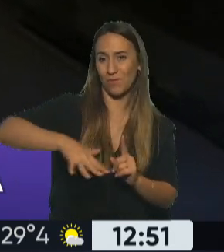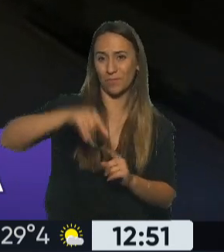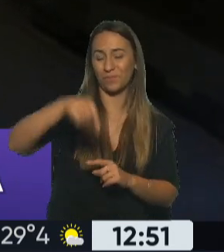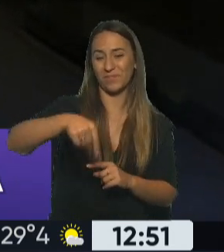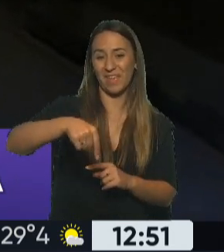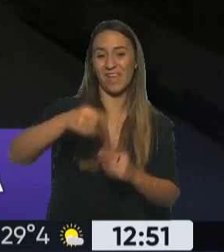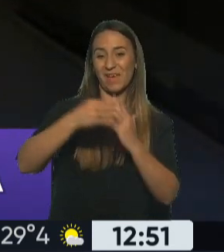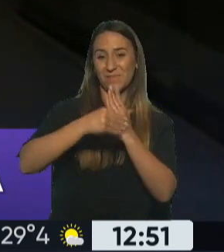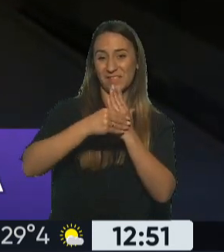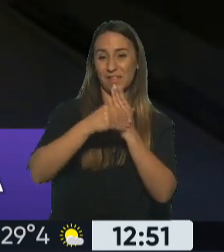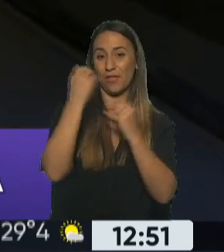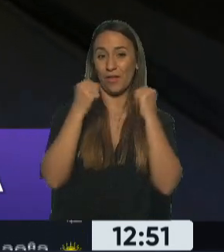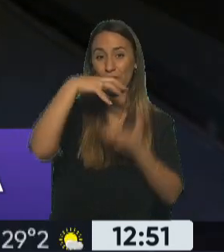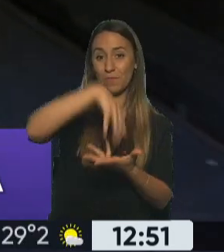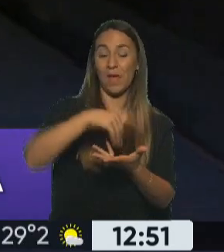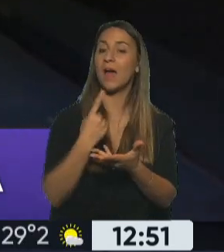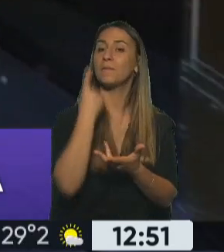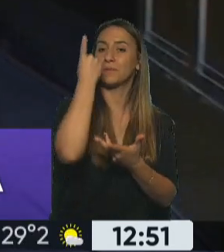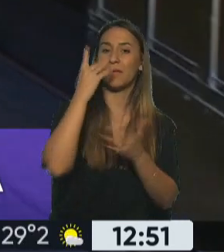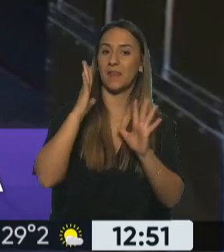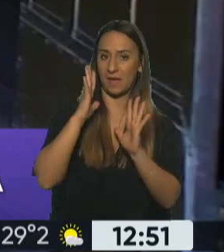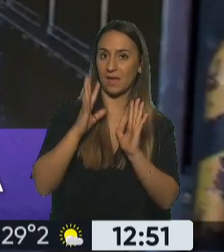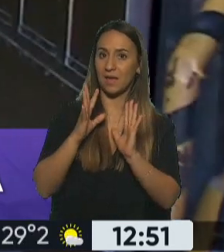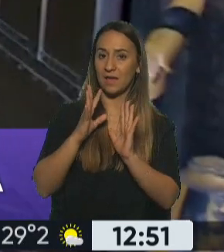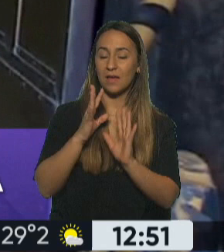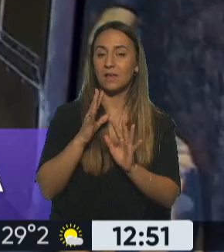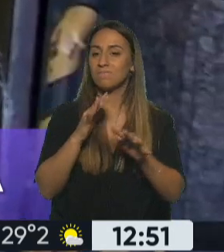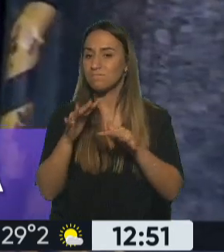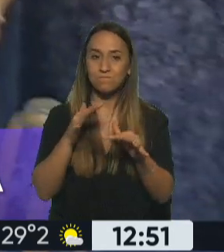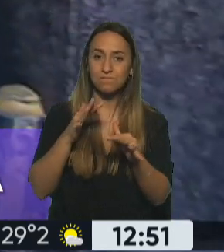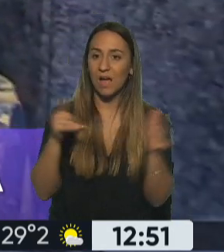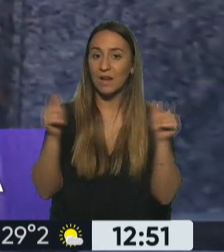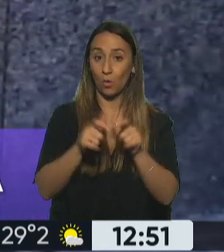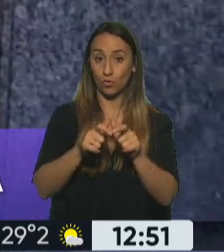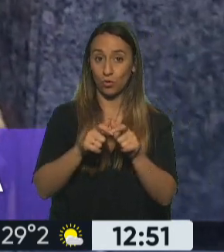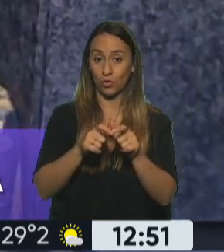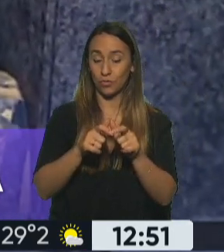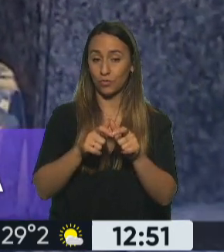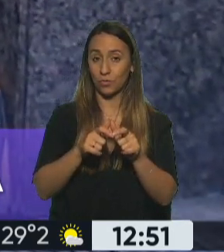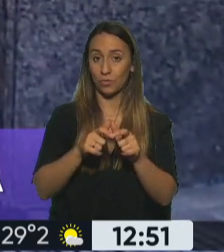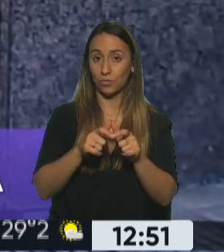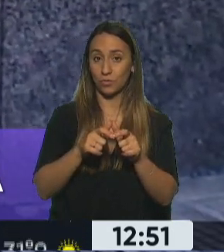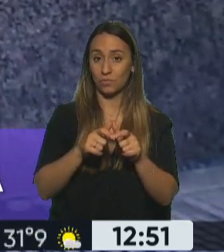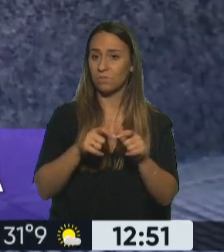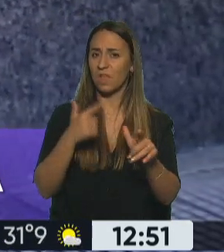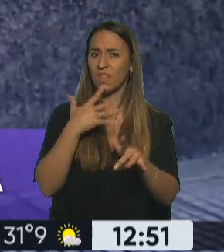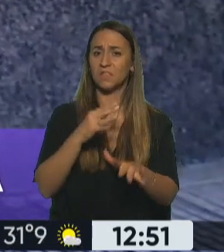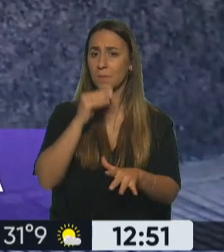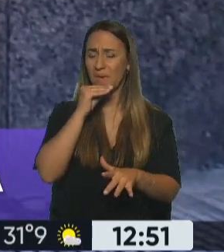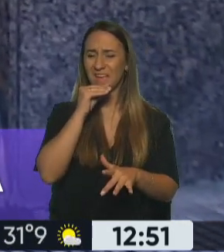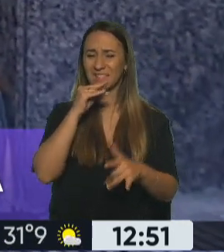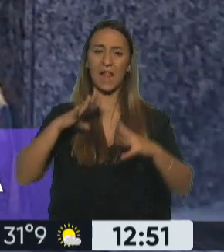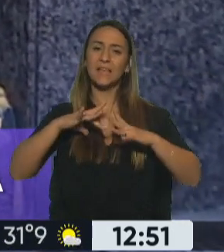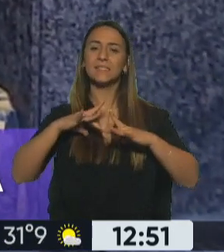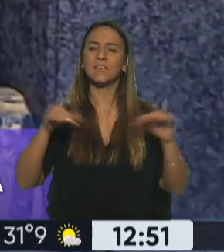primeras actividades que realizaría Sergio maa así lo confirmaron Fuentes del Palacio de Hacienda que aseguraron que masa no se tomará licencia